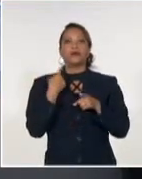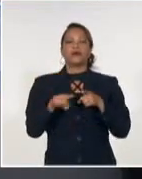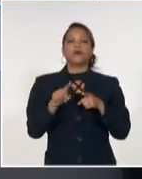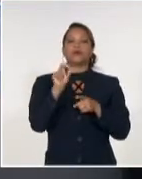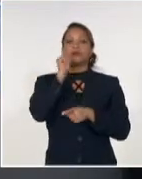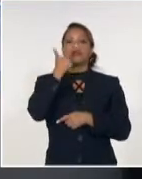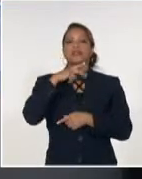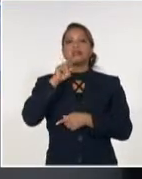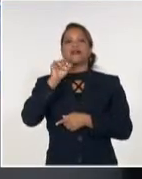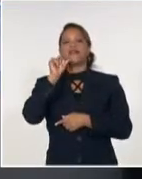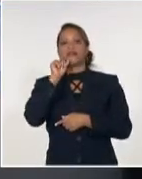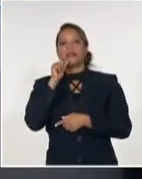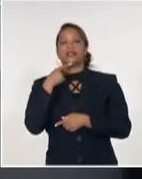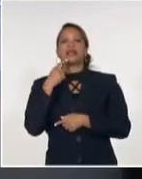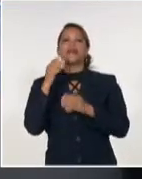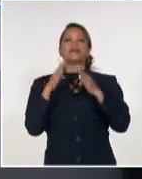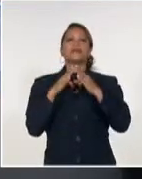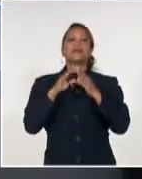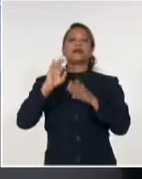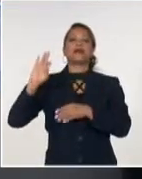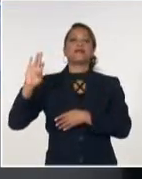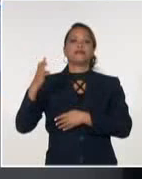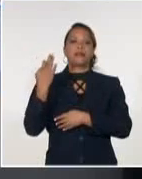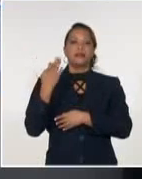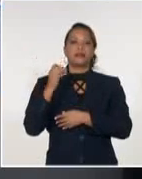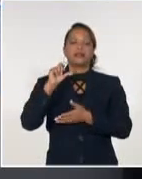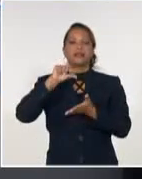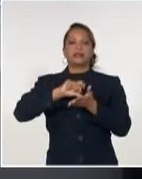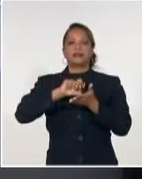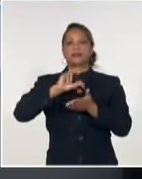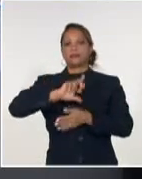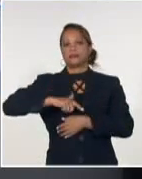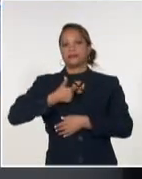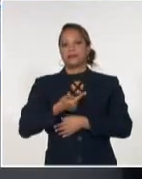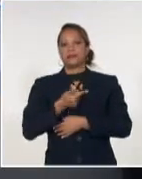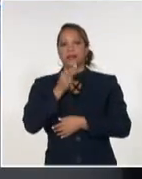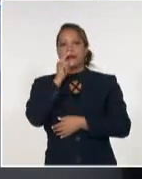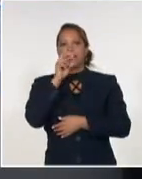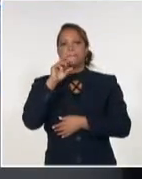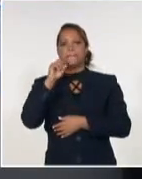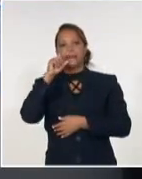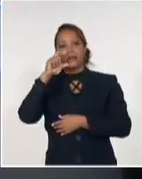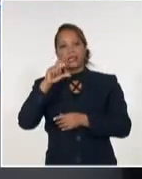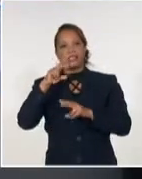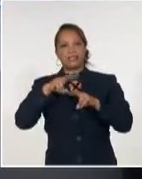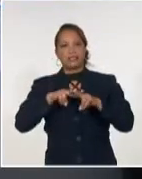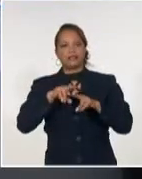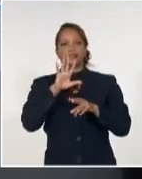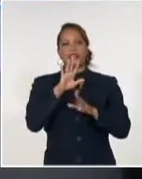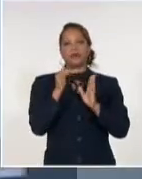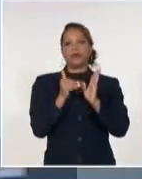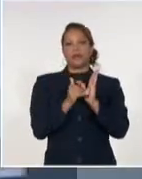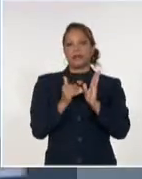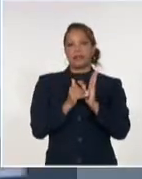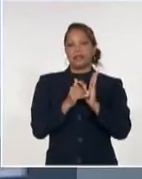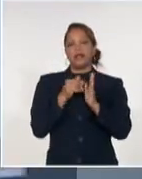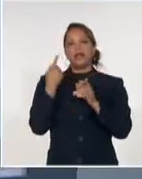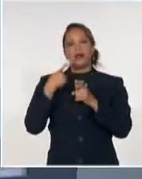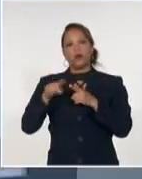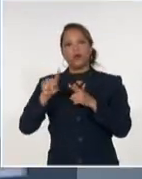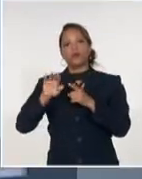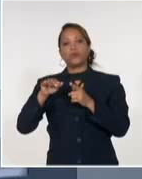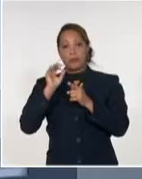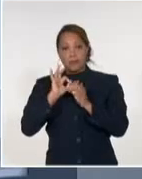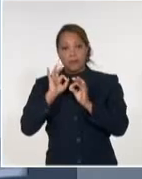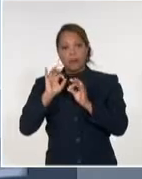cubanos residentes en Francia. Esto será en el Centro Cultural Bertolt Brecht a las 5 de la tarde. De igual manera, ese mismo día, pero a las 8:30 de la